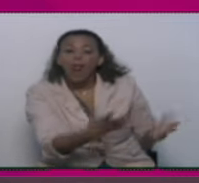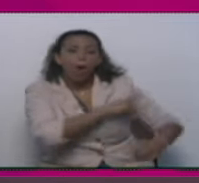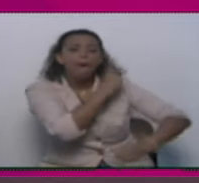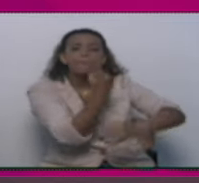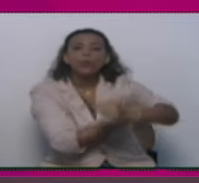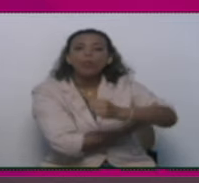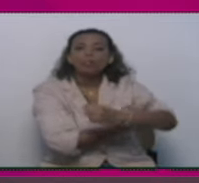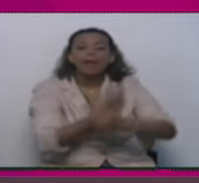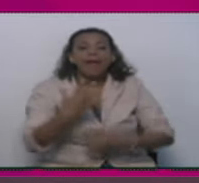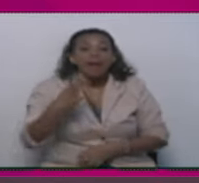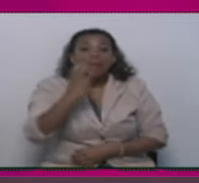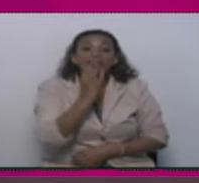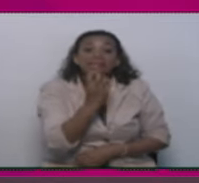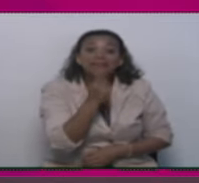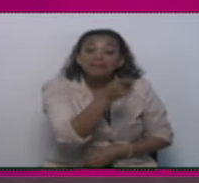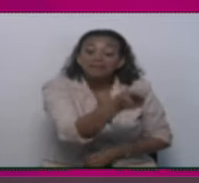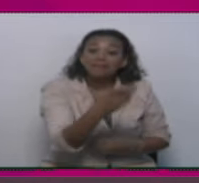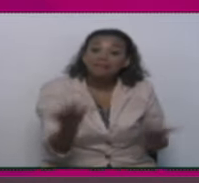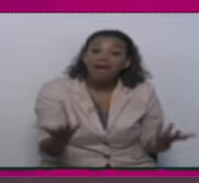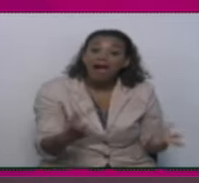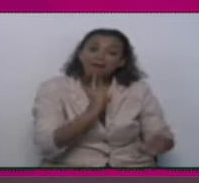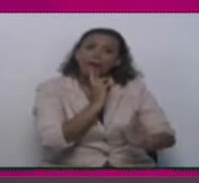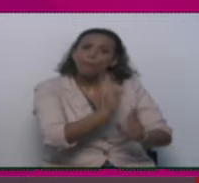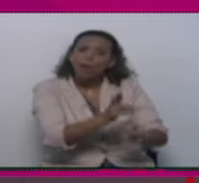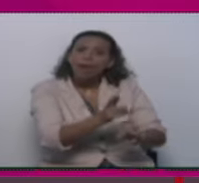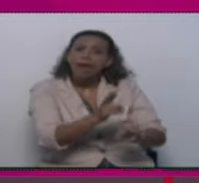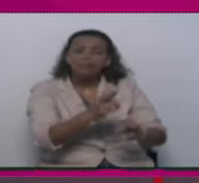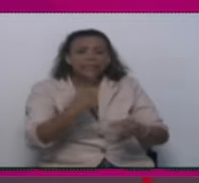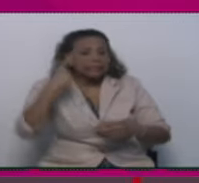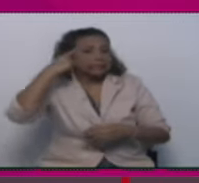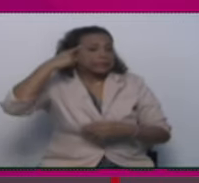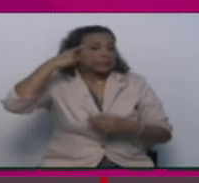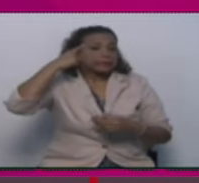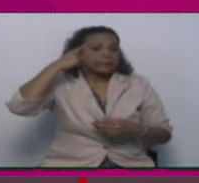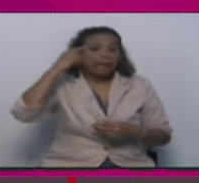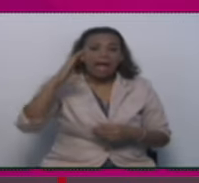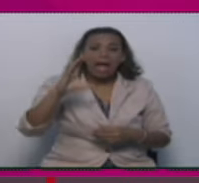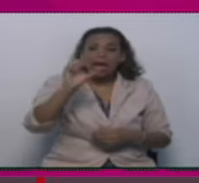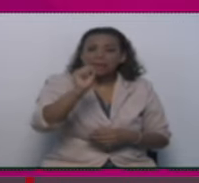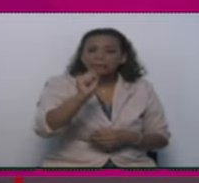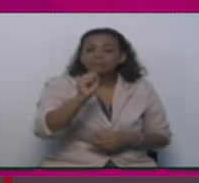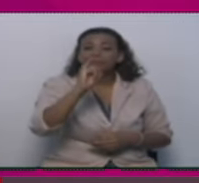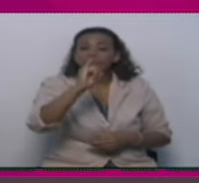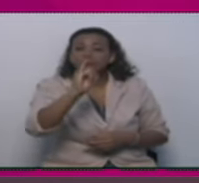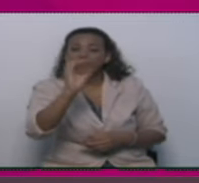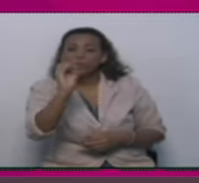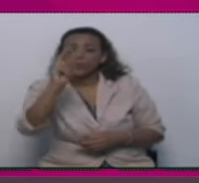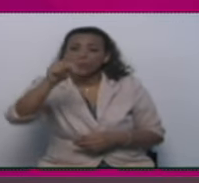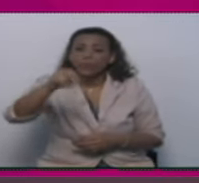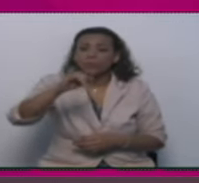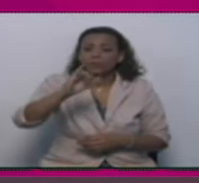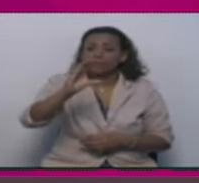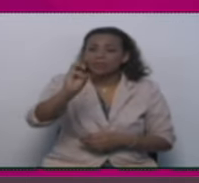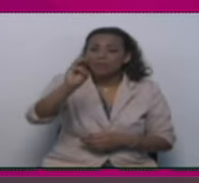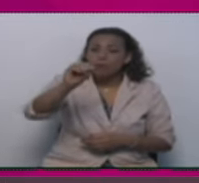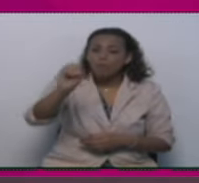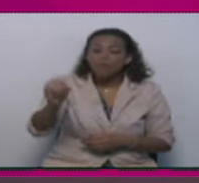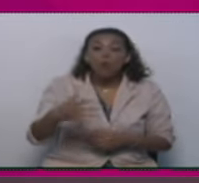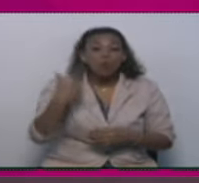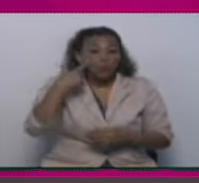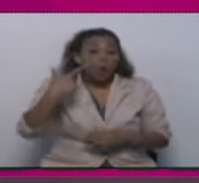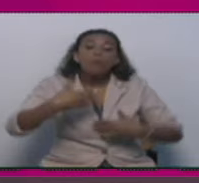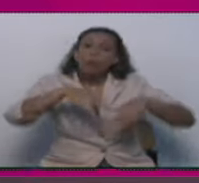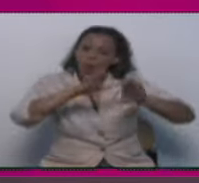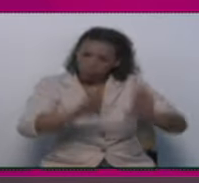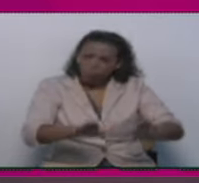de Occidente, responde al sionismo. La Corte Internacional de Justicia pudo haber